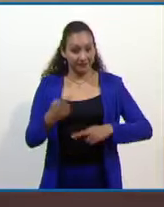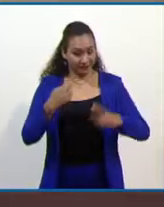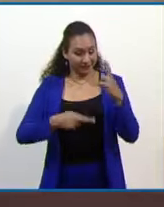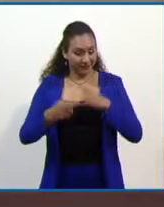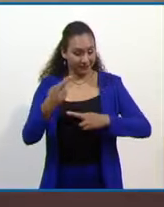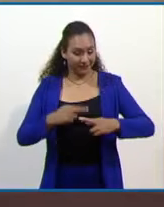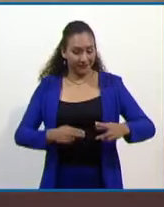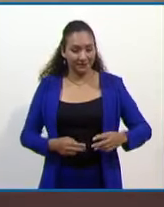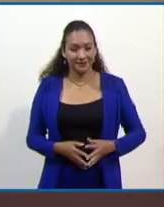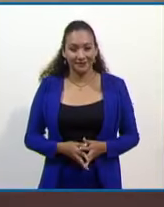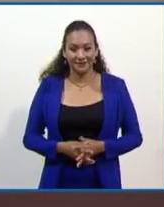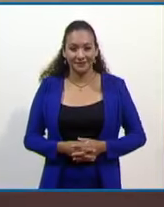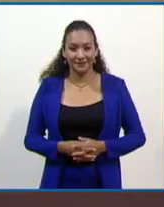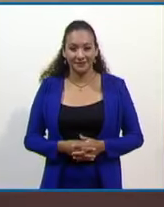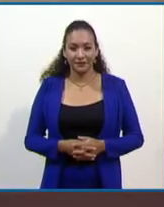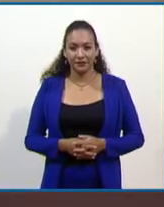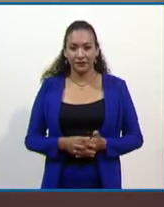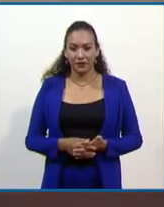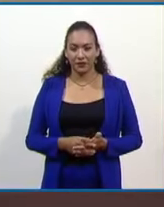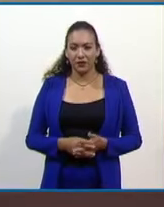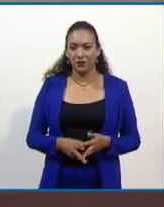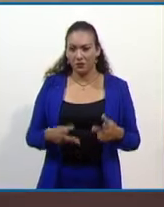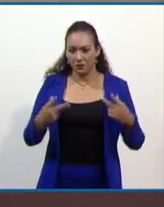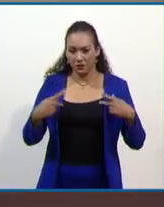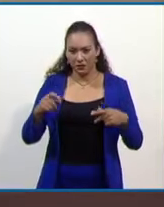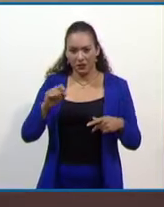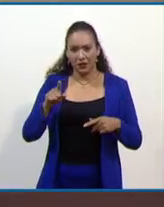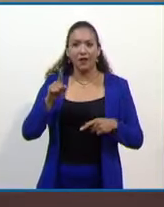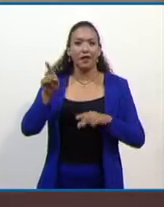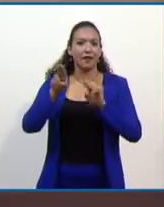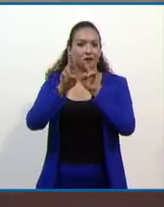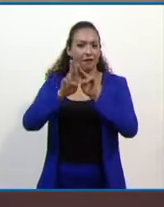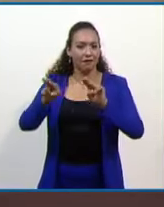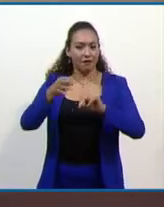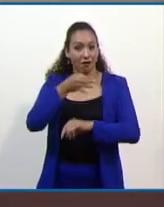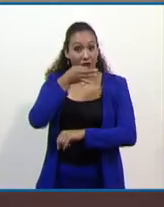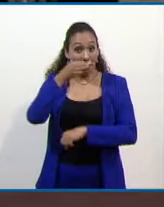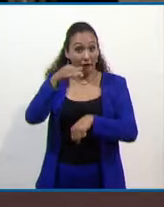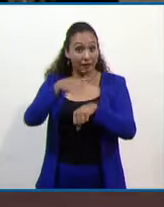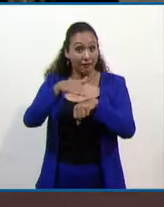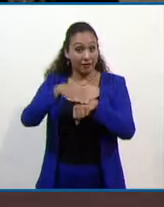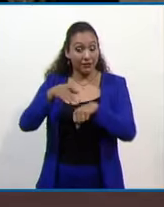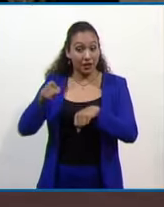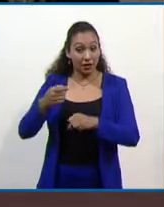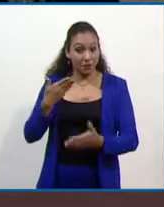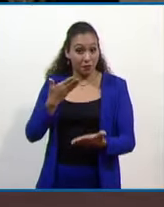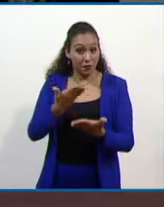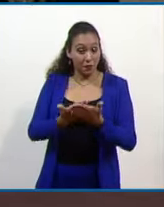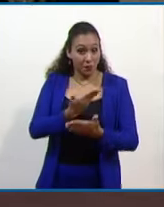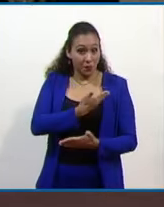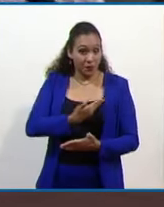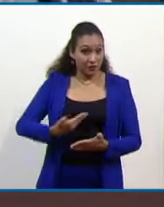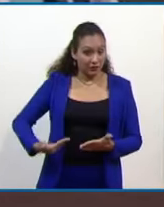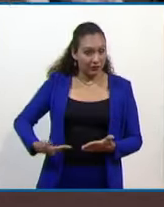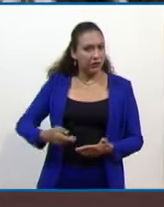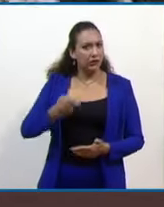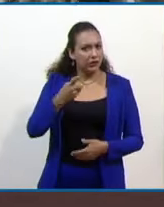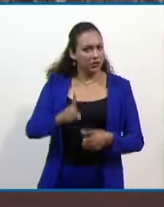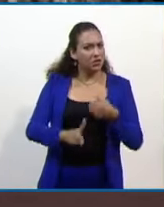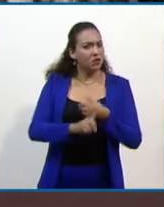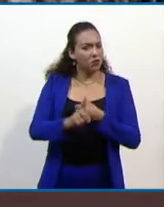Al regresar, relatora especial de Naciones Unidas advierte que iniciativa presidencial podría socavar